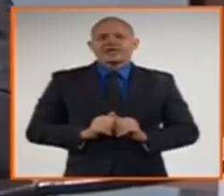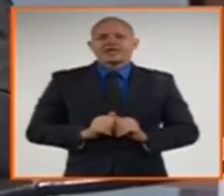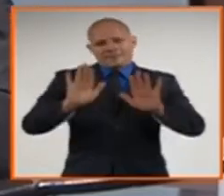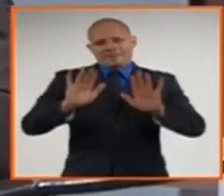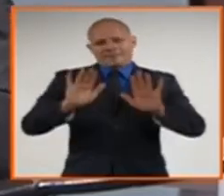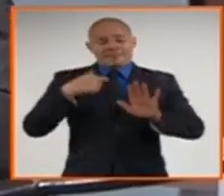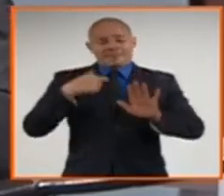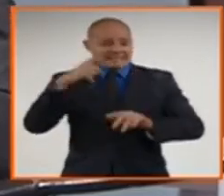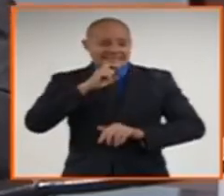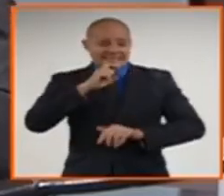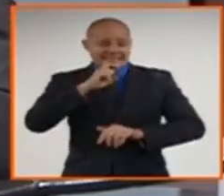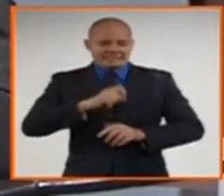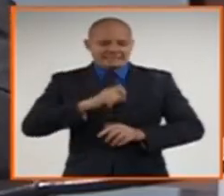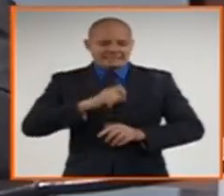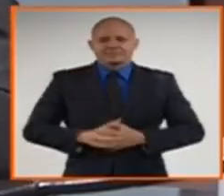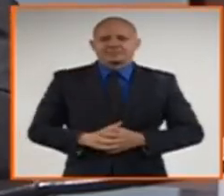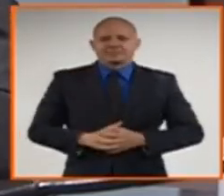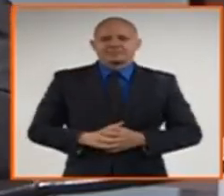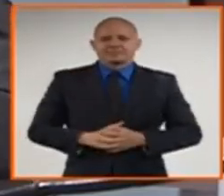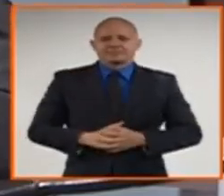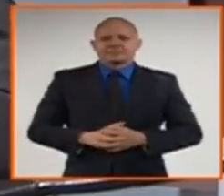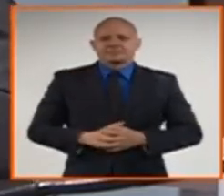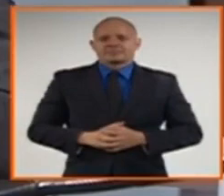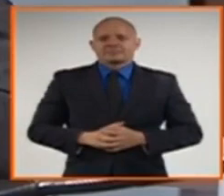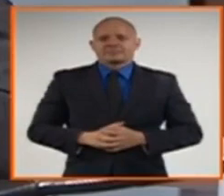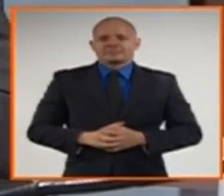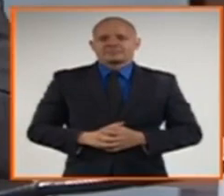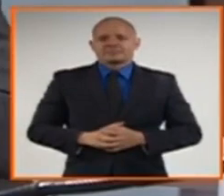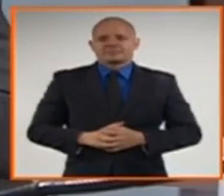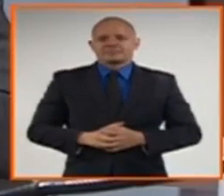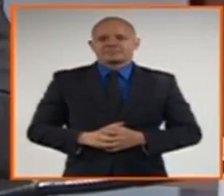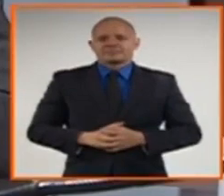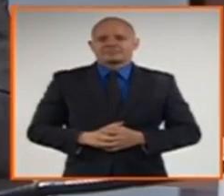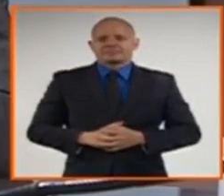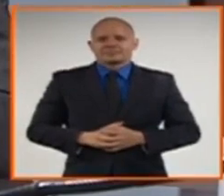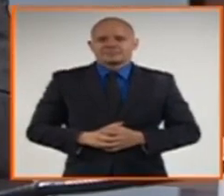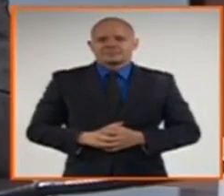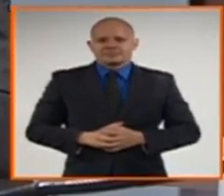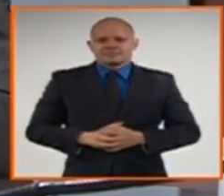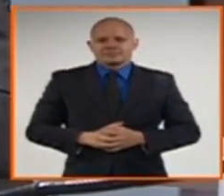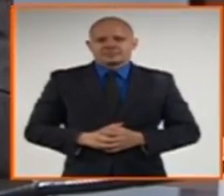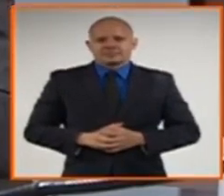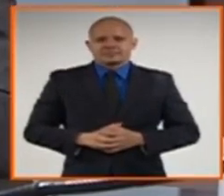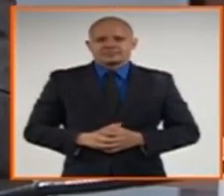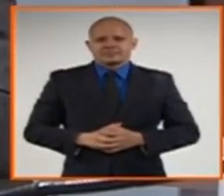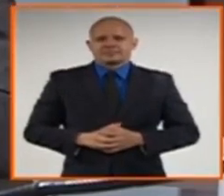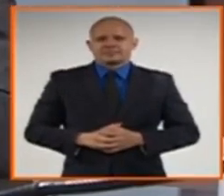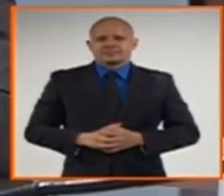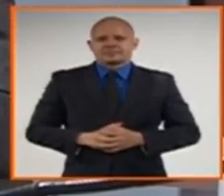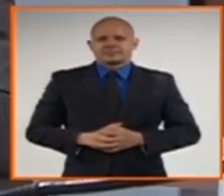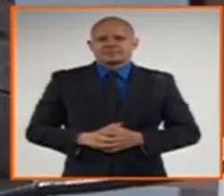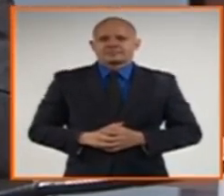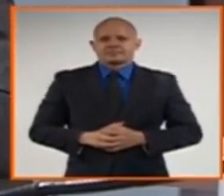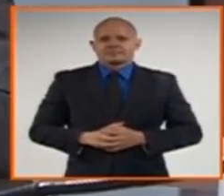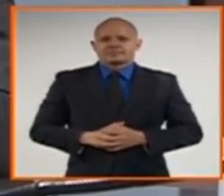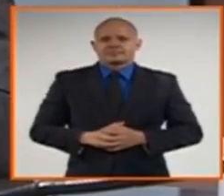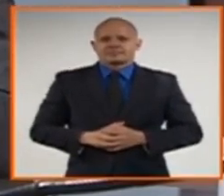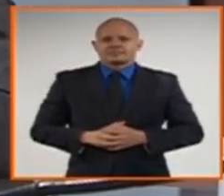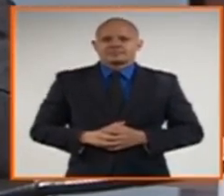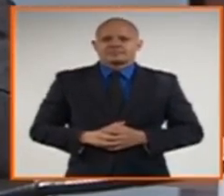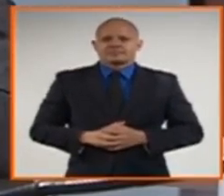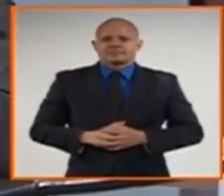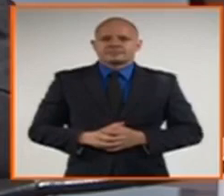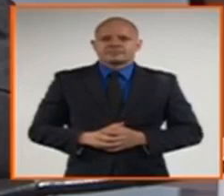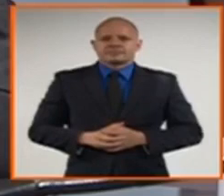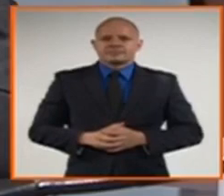que de los ejemplos que te pudiera comentar es que tuvimos el autorizo para hacer una intervención